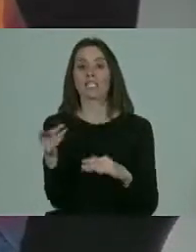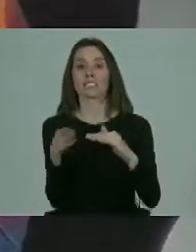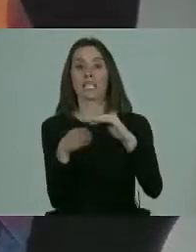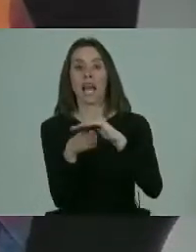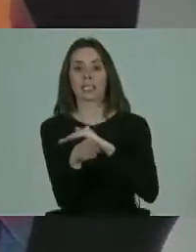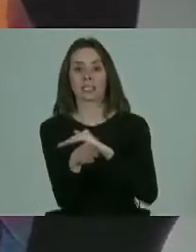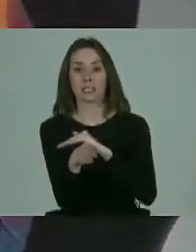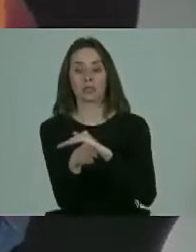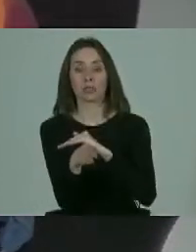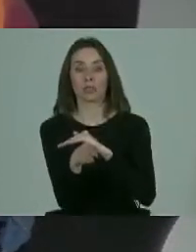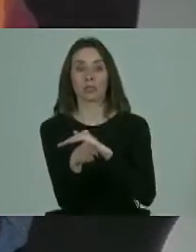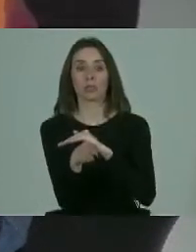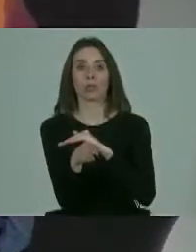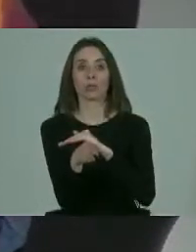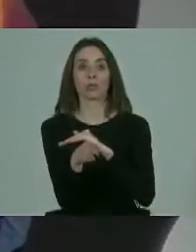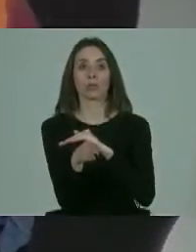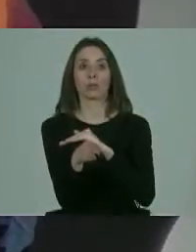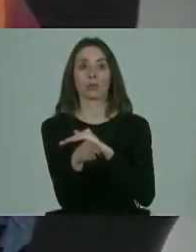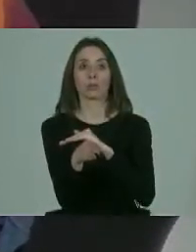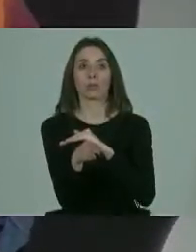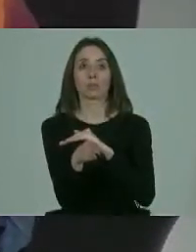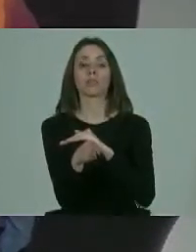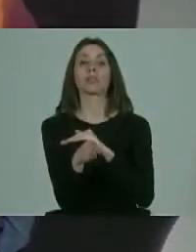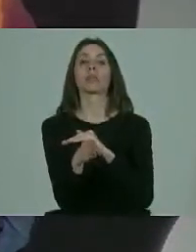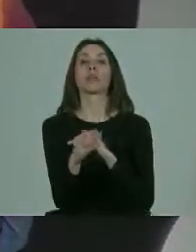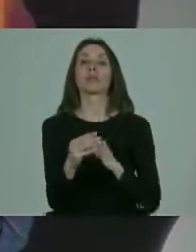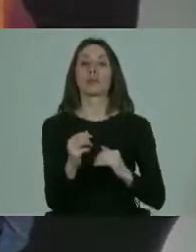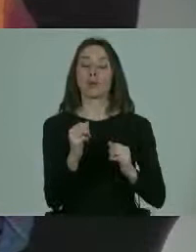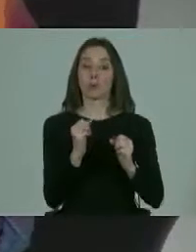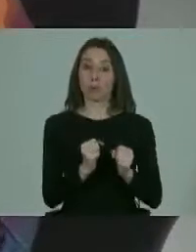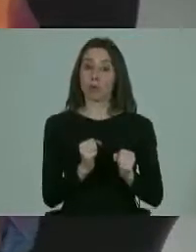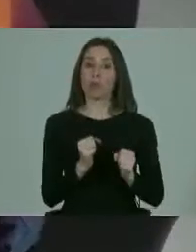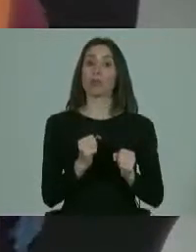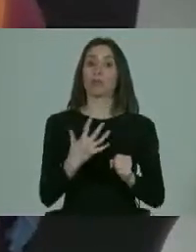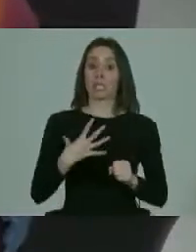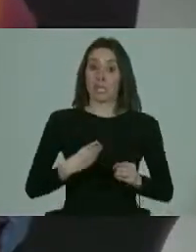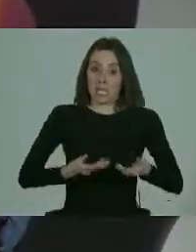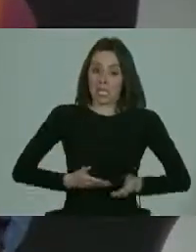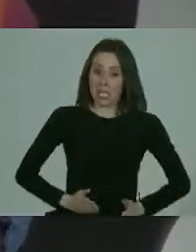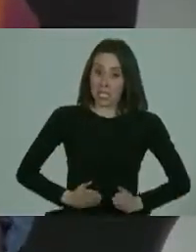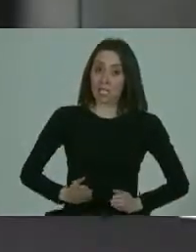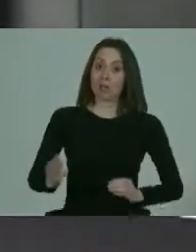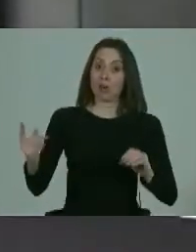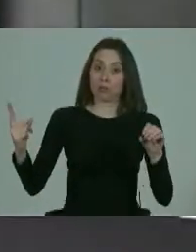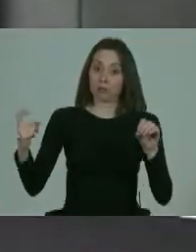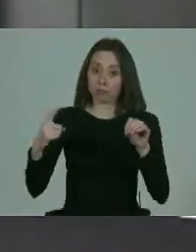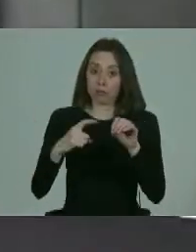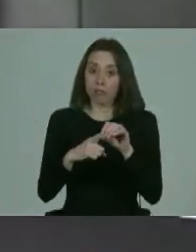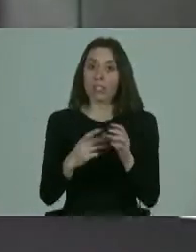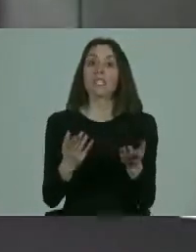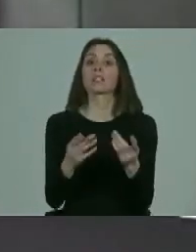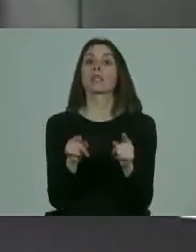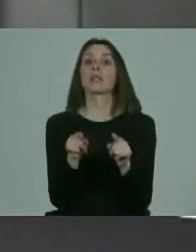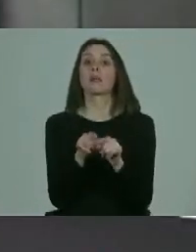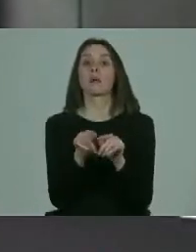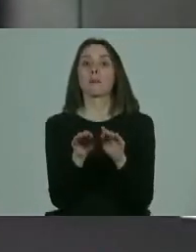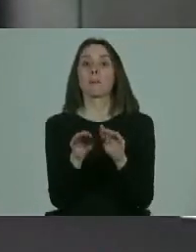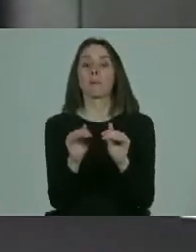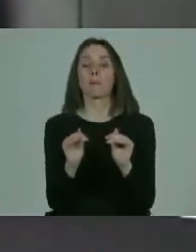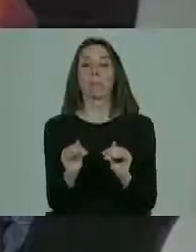como efectivamente en la fertilidad como la las consideraciones respecto a la misma